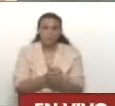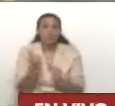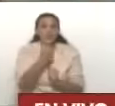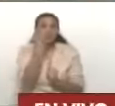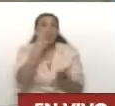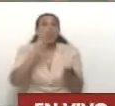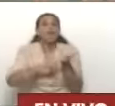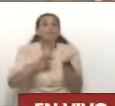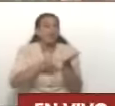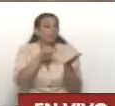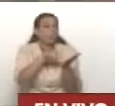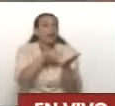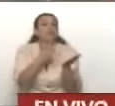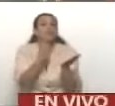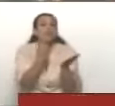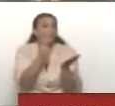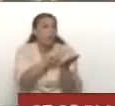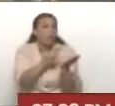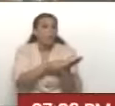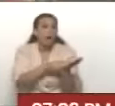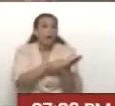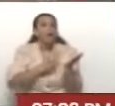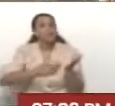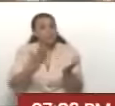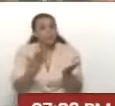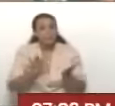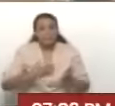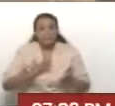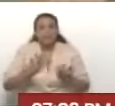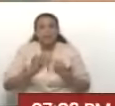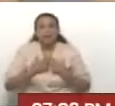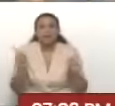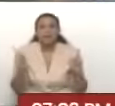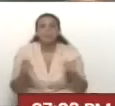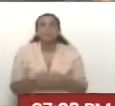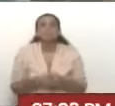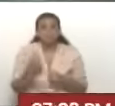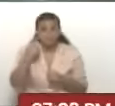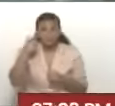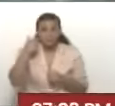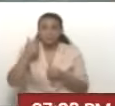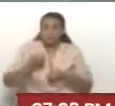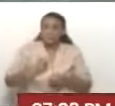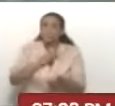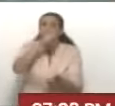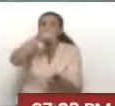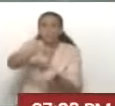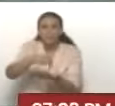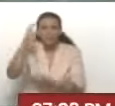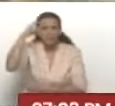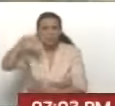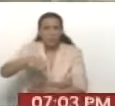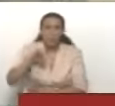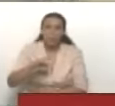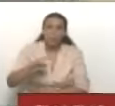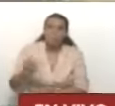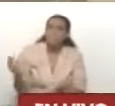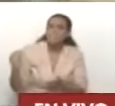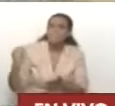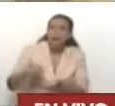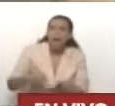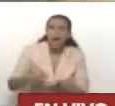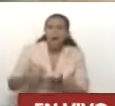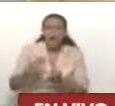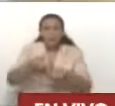La verdad os hará libre, y nosotros hemos venido para sumarnos en